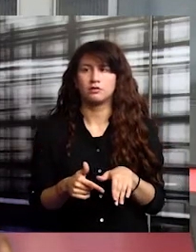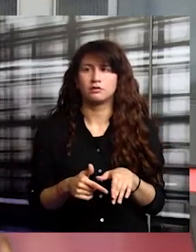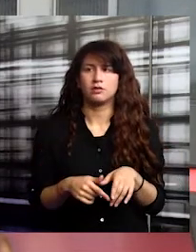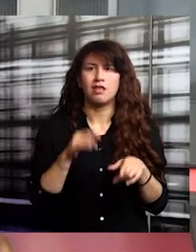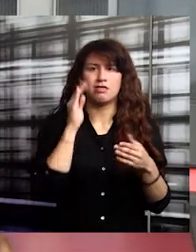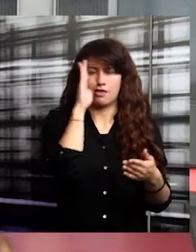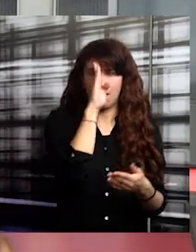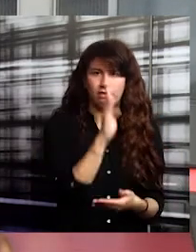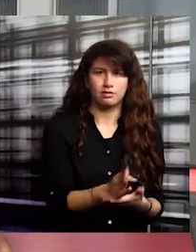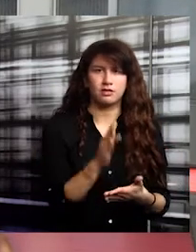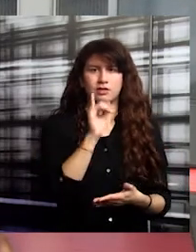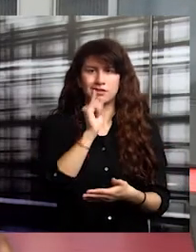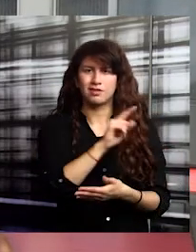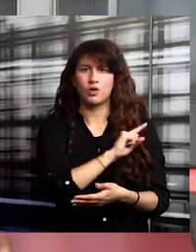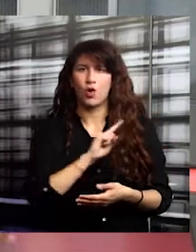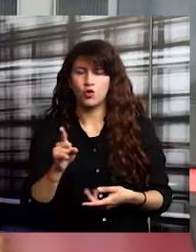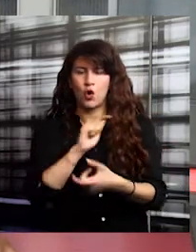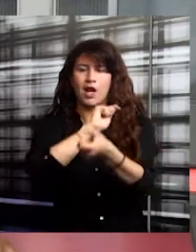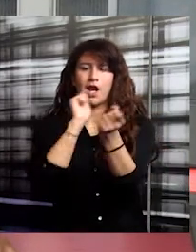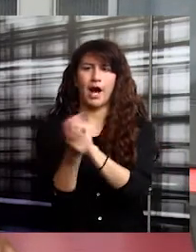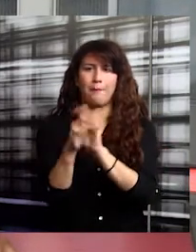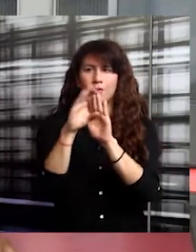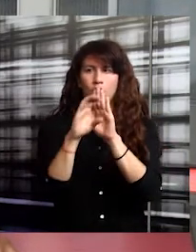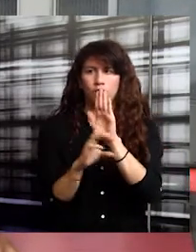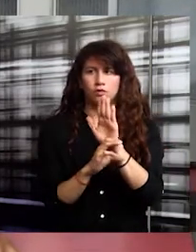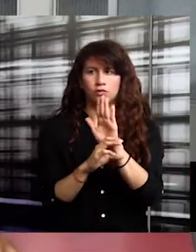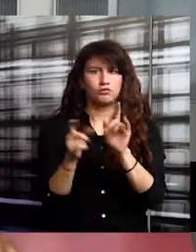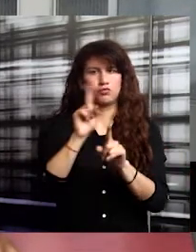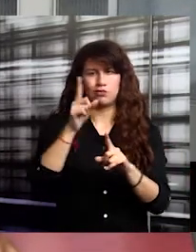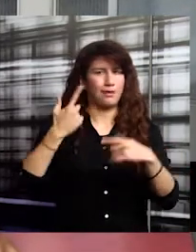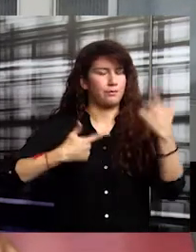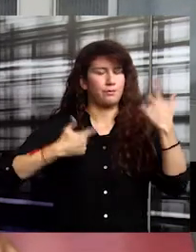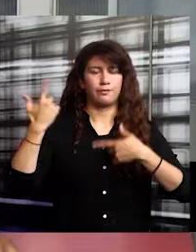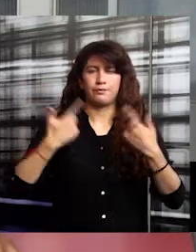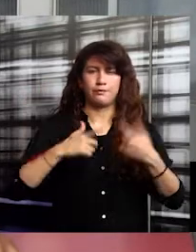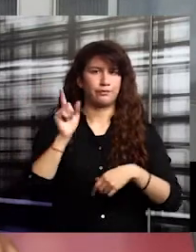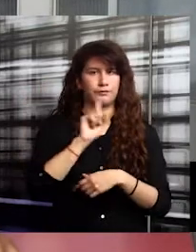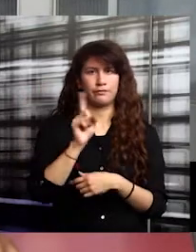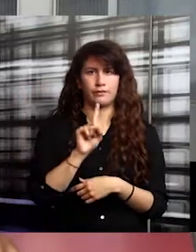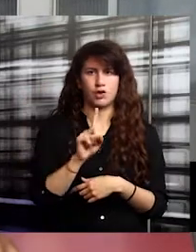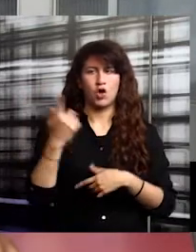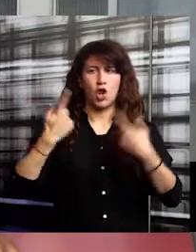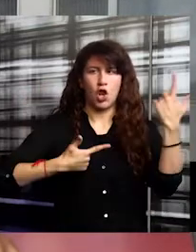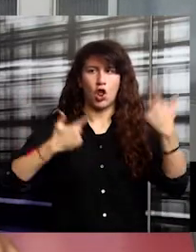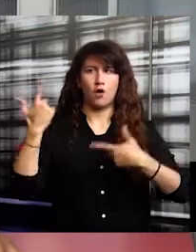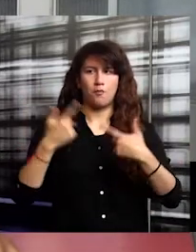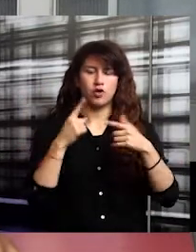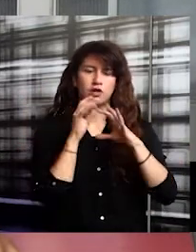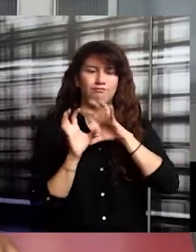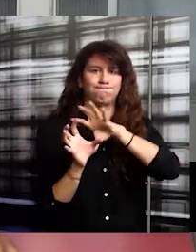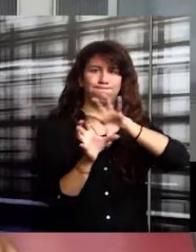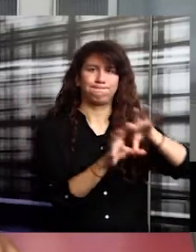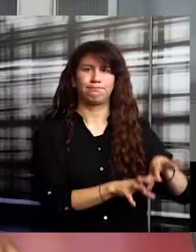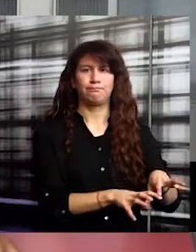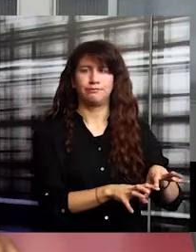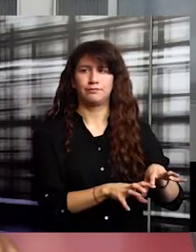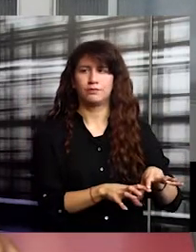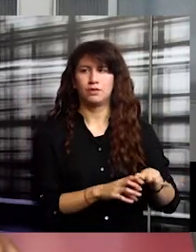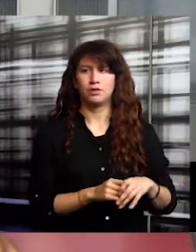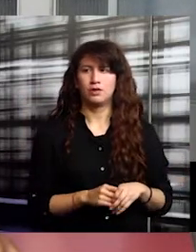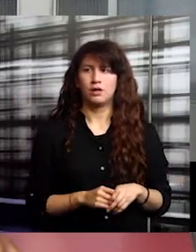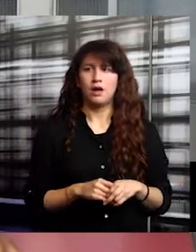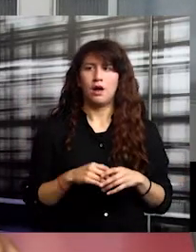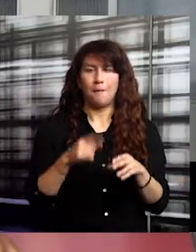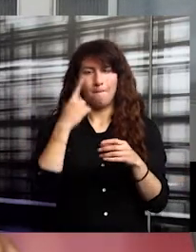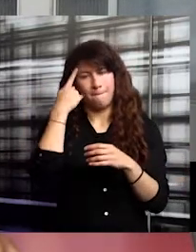políticos. Exacto. Los políticos están al debe. Y para ser justo, yo creo que recién ayer